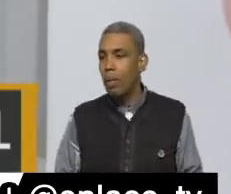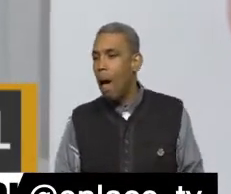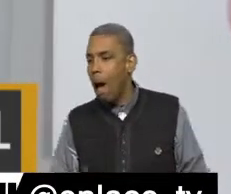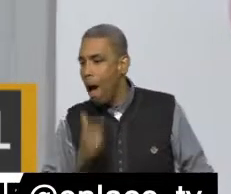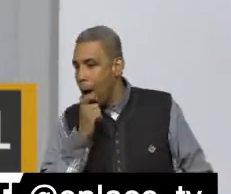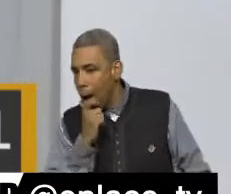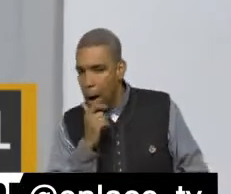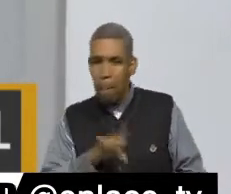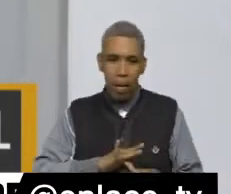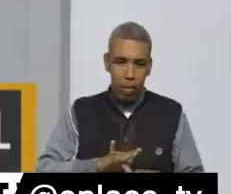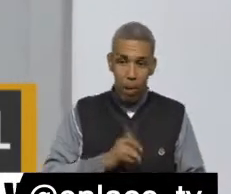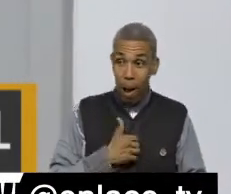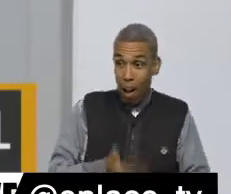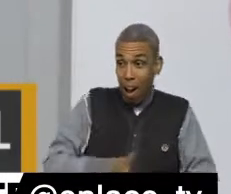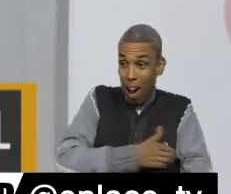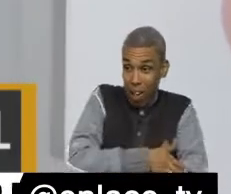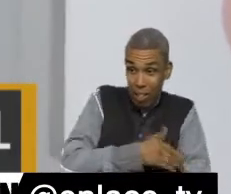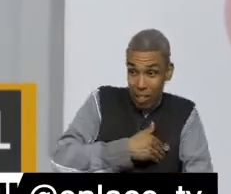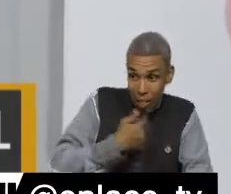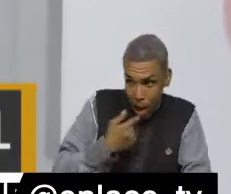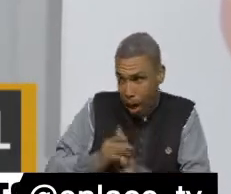el momento